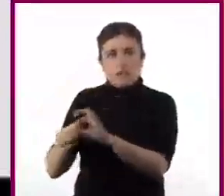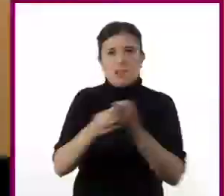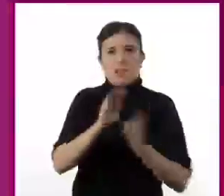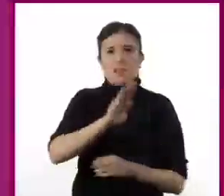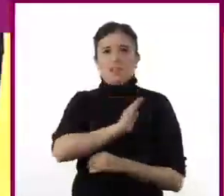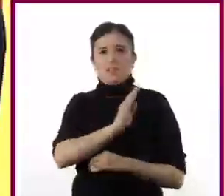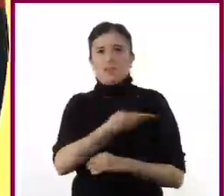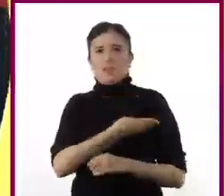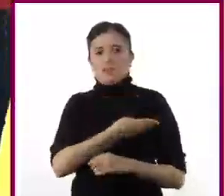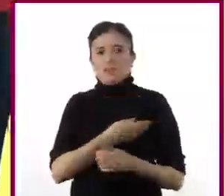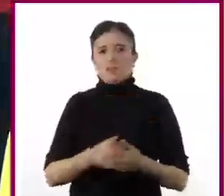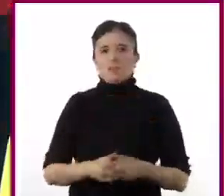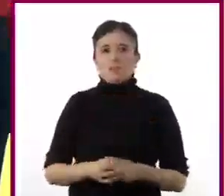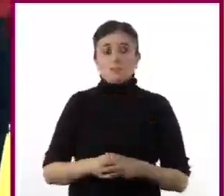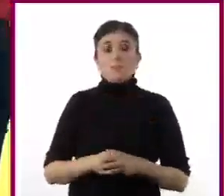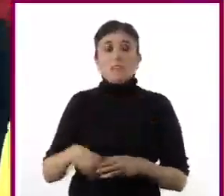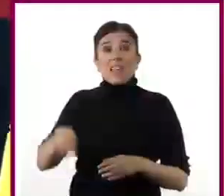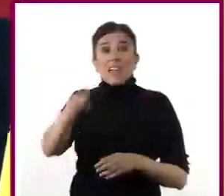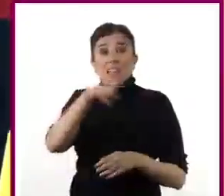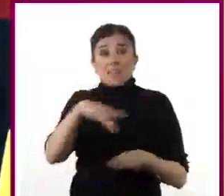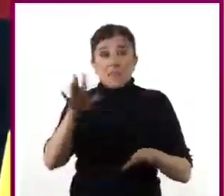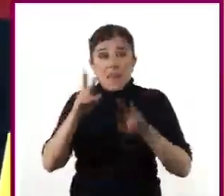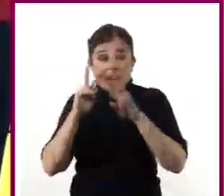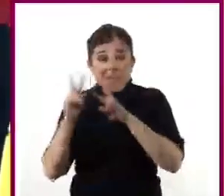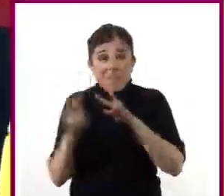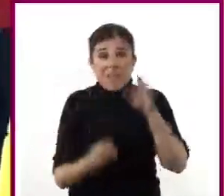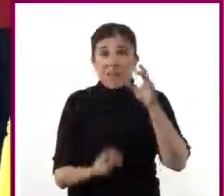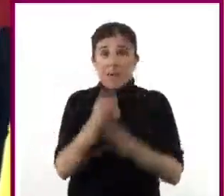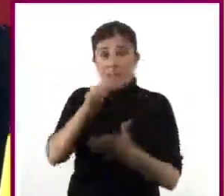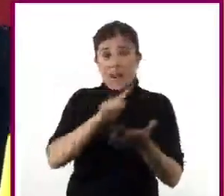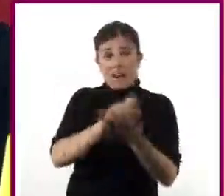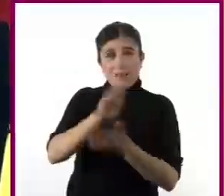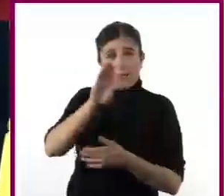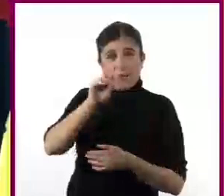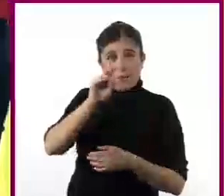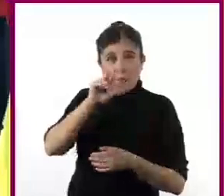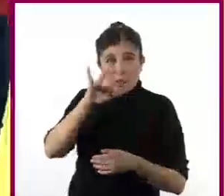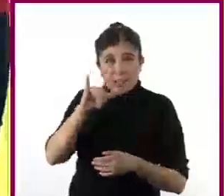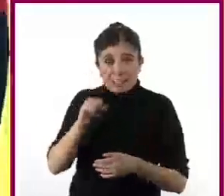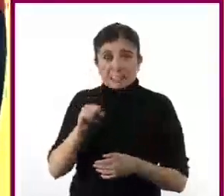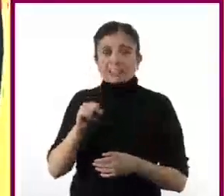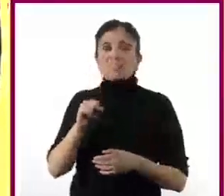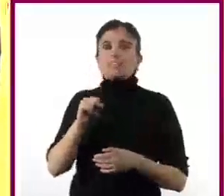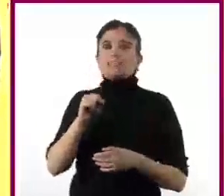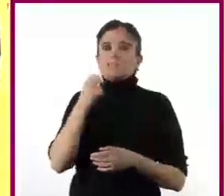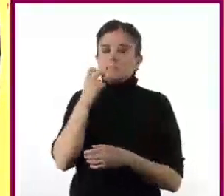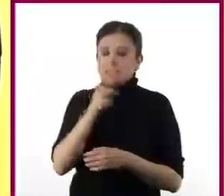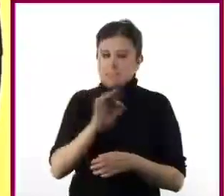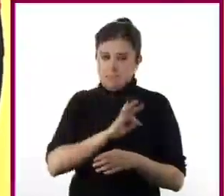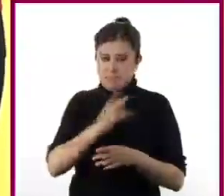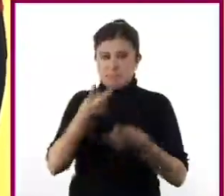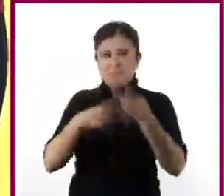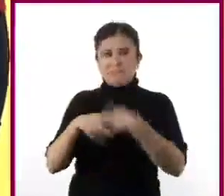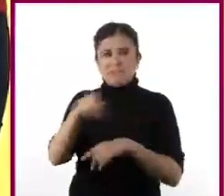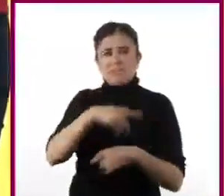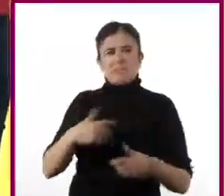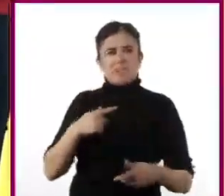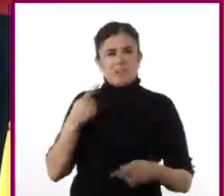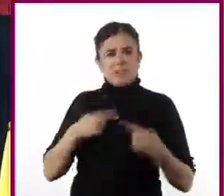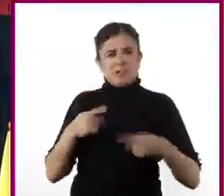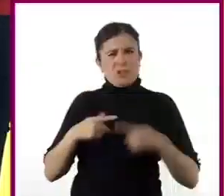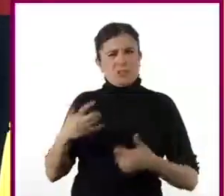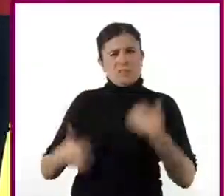española. Como pudieron apreciar, las reformas borbónicas fueron un elemento más que provocó descontento entre